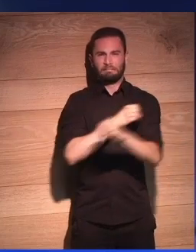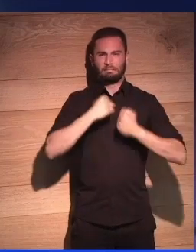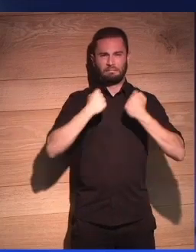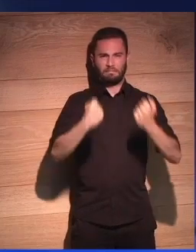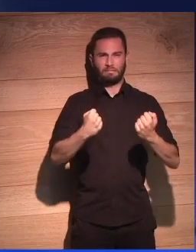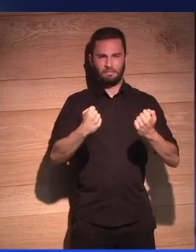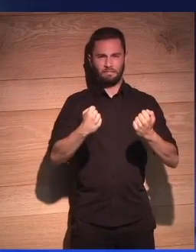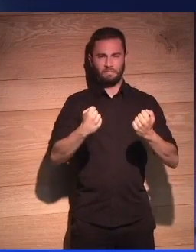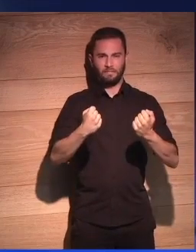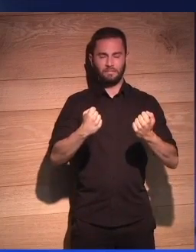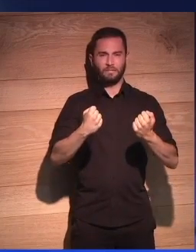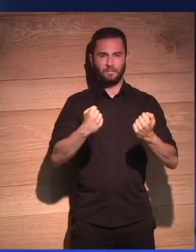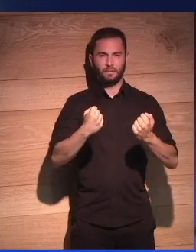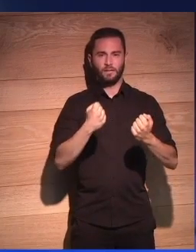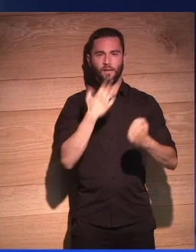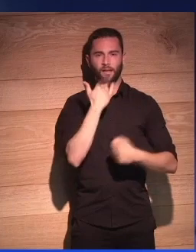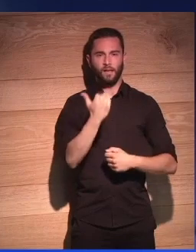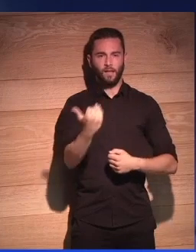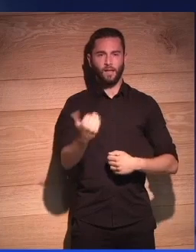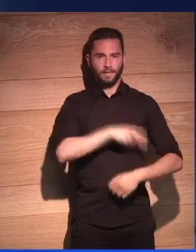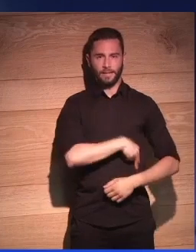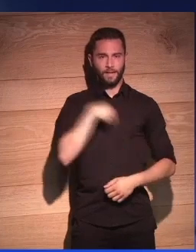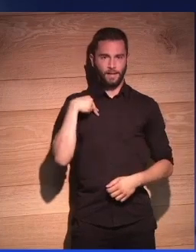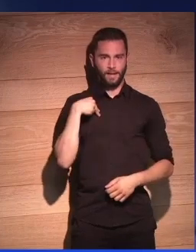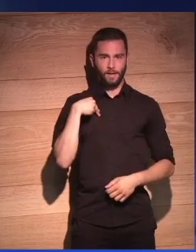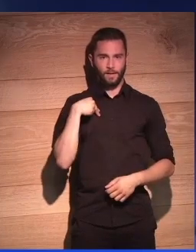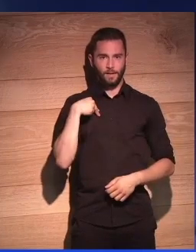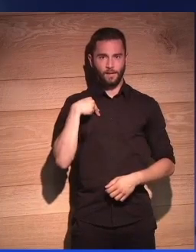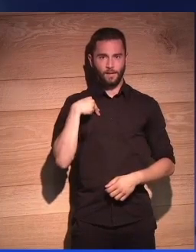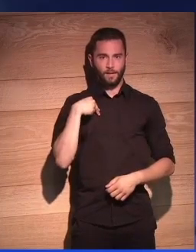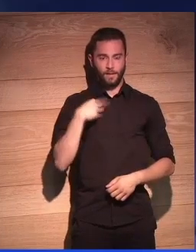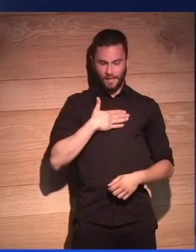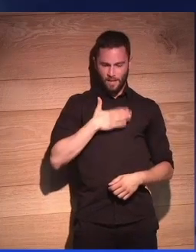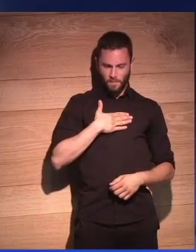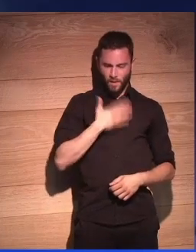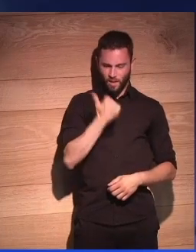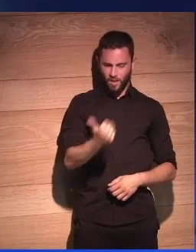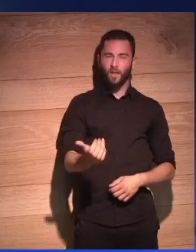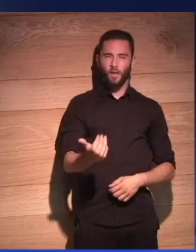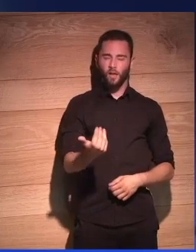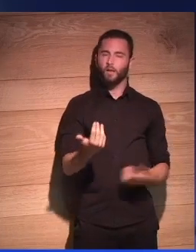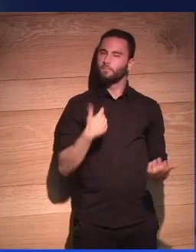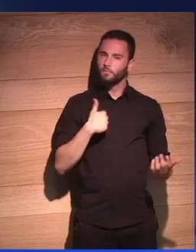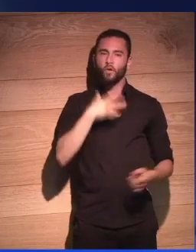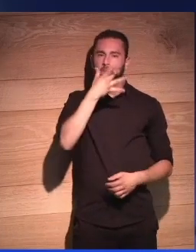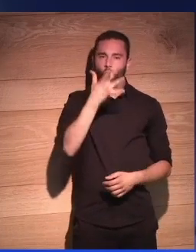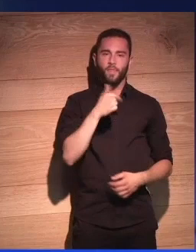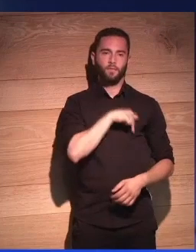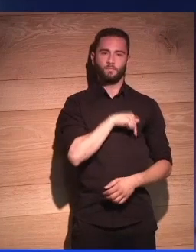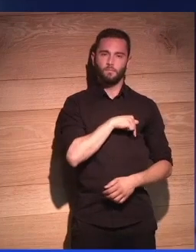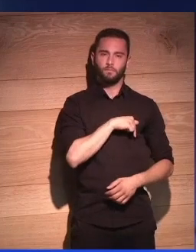hacia el envejecimiento en general y también, sobre todo, hacia el mío. Y sentí